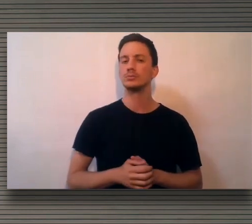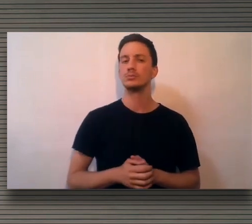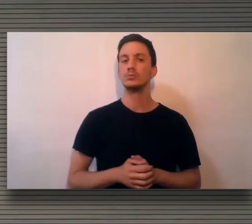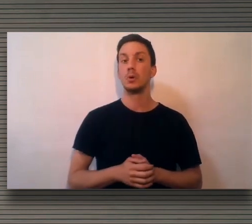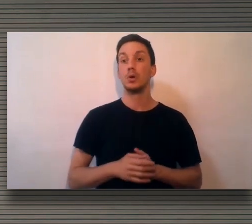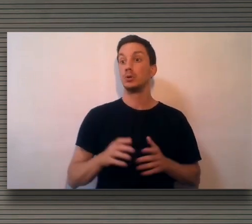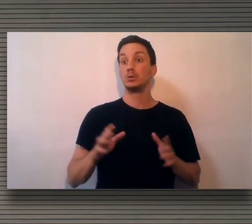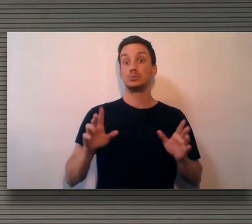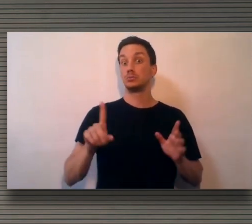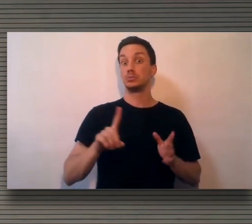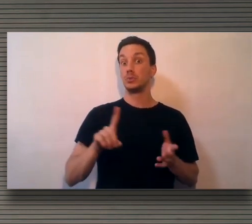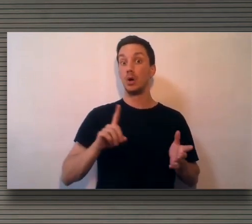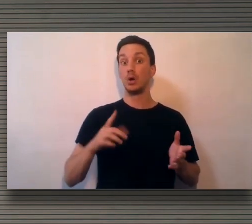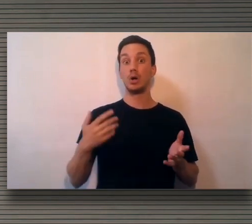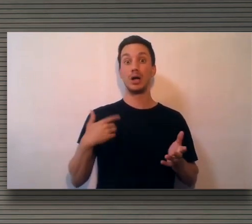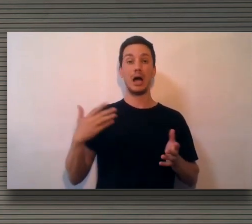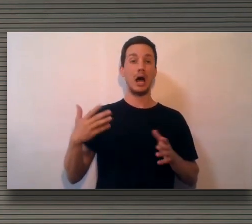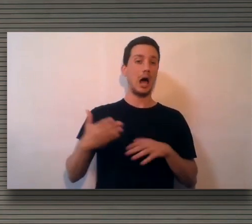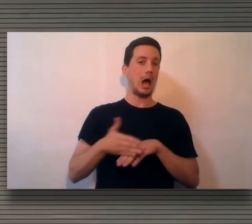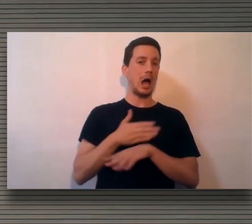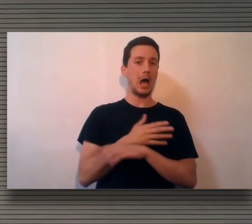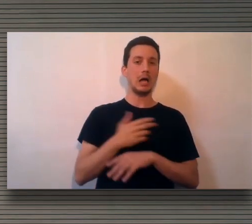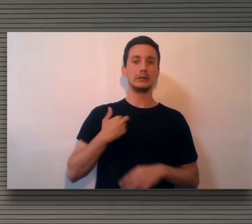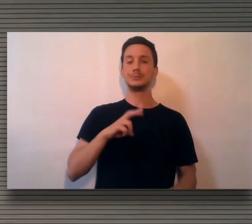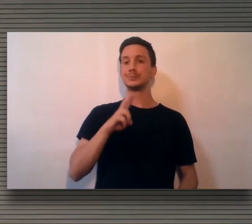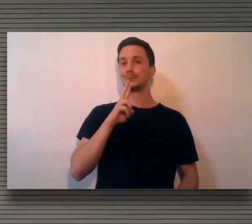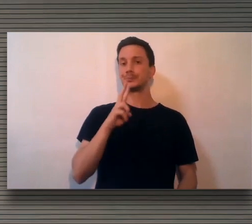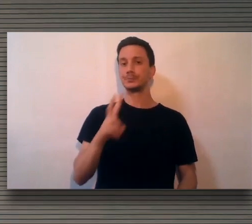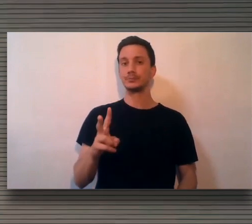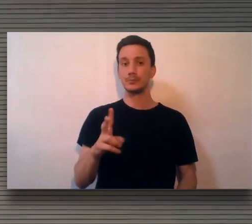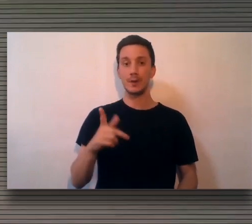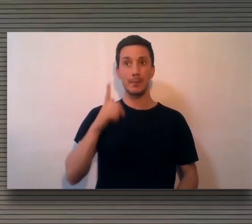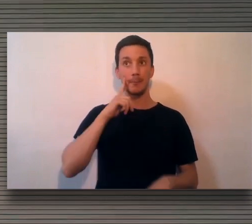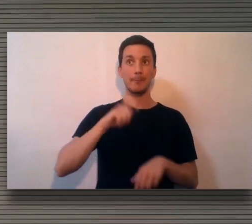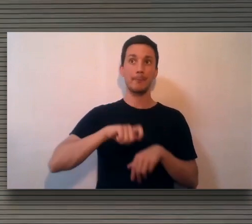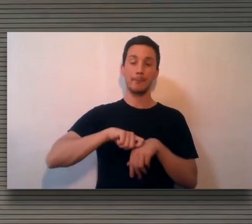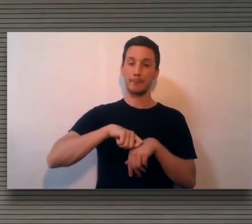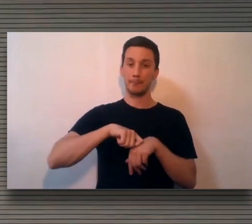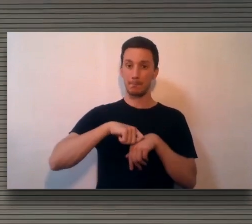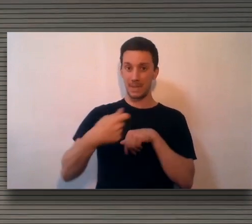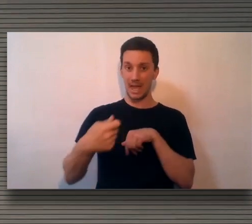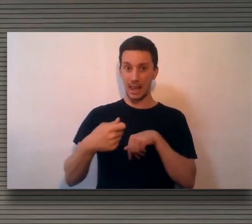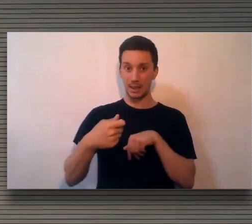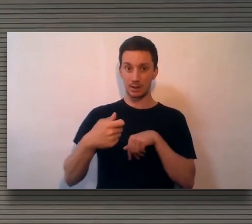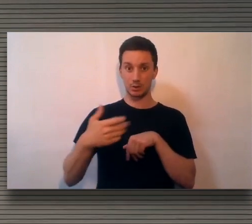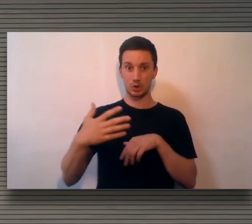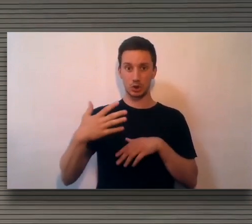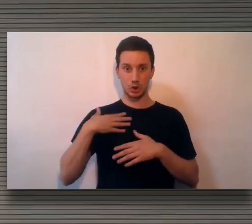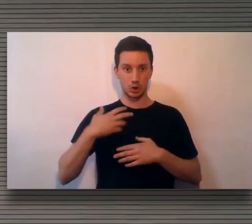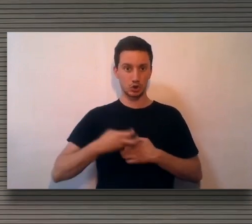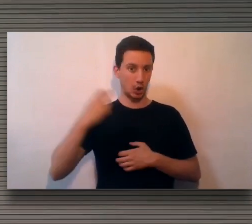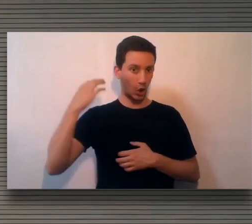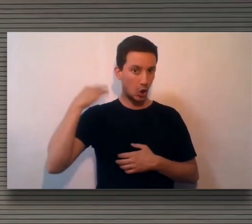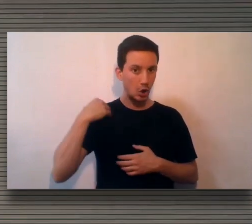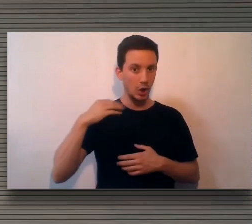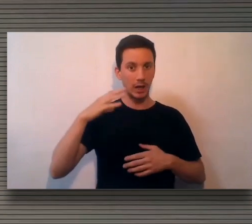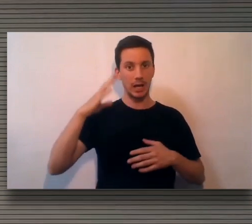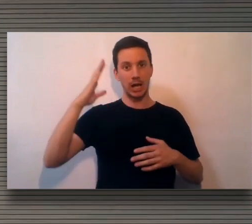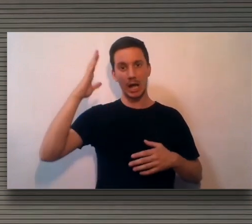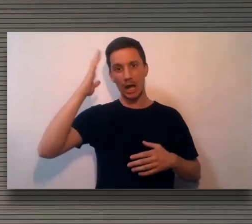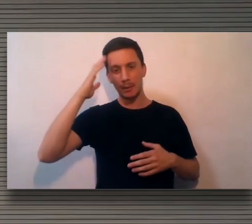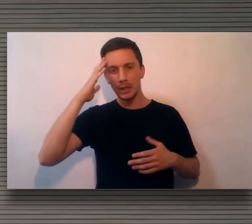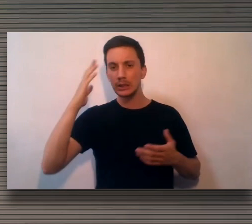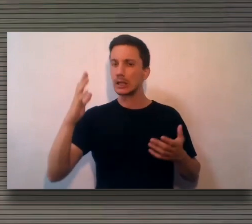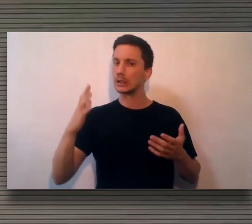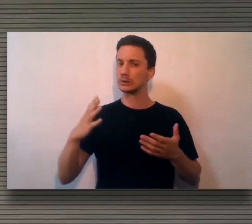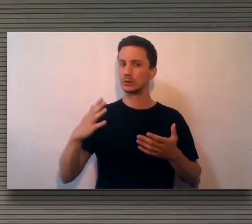No, lo que me refería es que piel al piel en el tronco, en los brazos y en la cabeza. Y